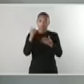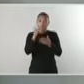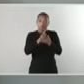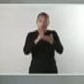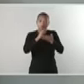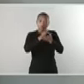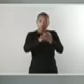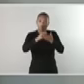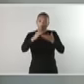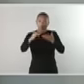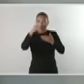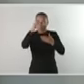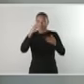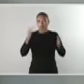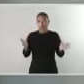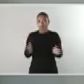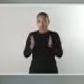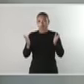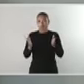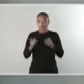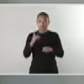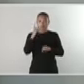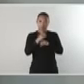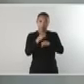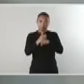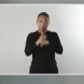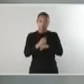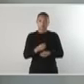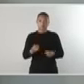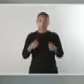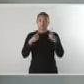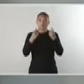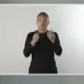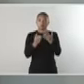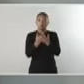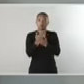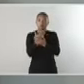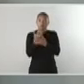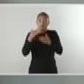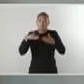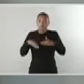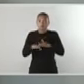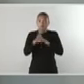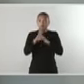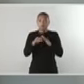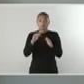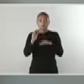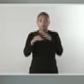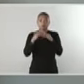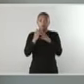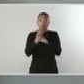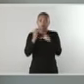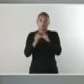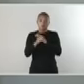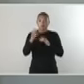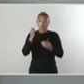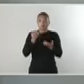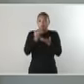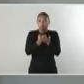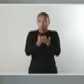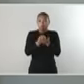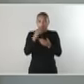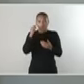prosperidad primero voy a dar un nuevo impulso las actividades económicas en la que ya hemos